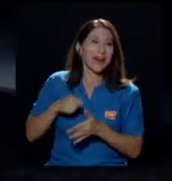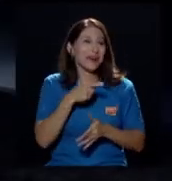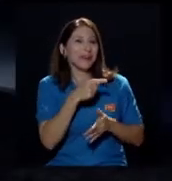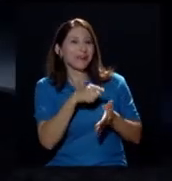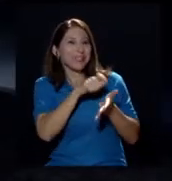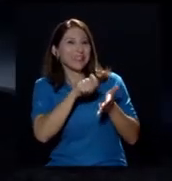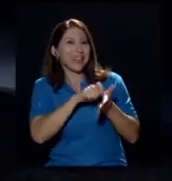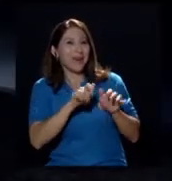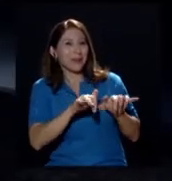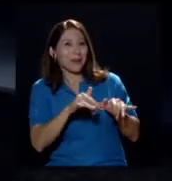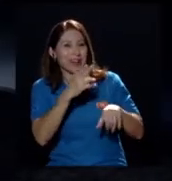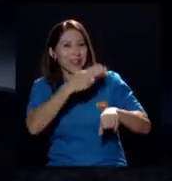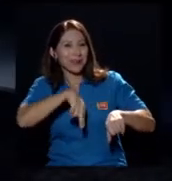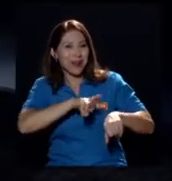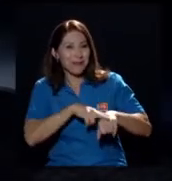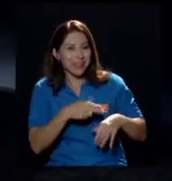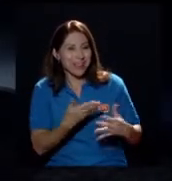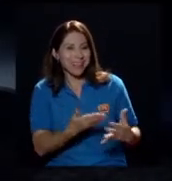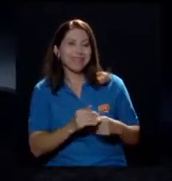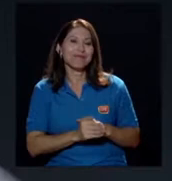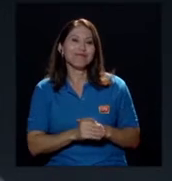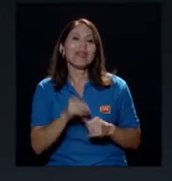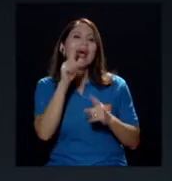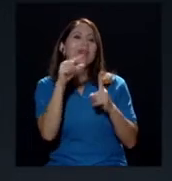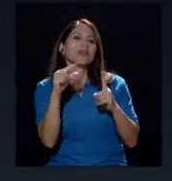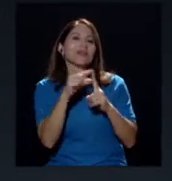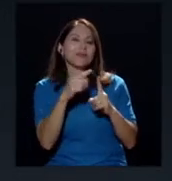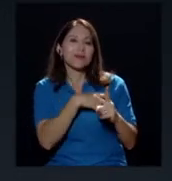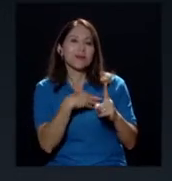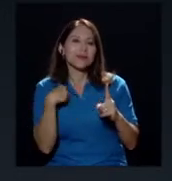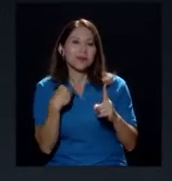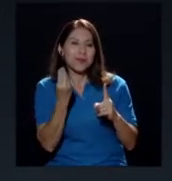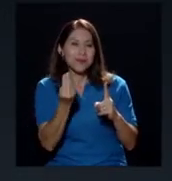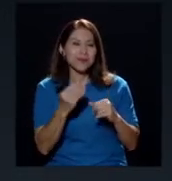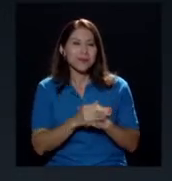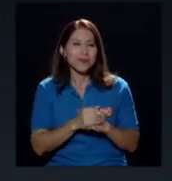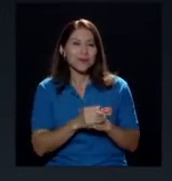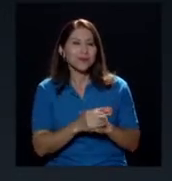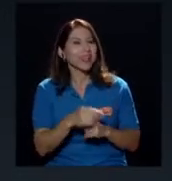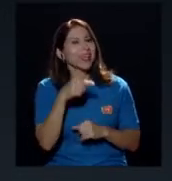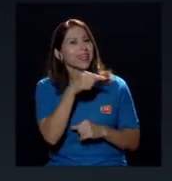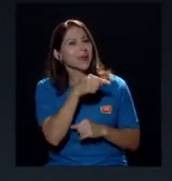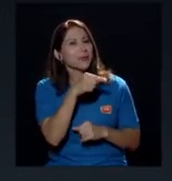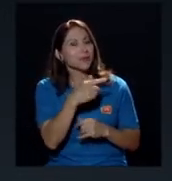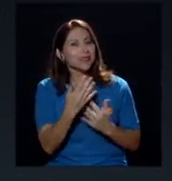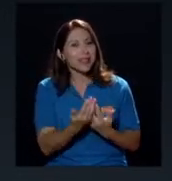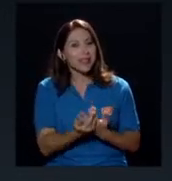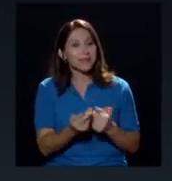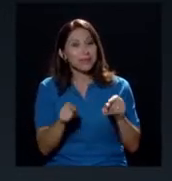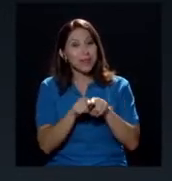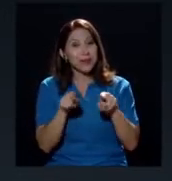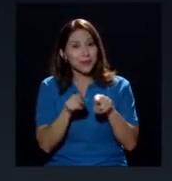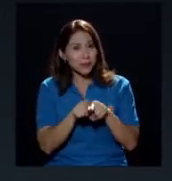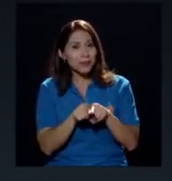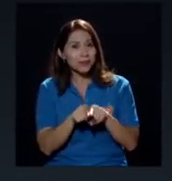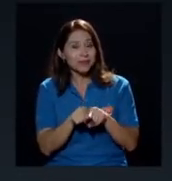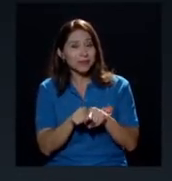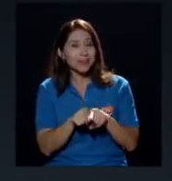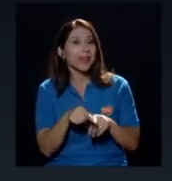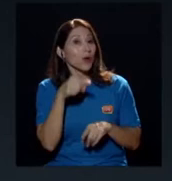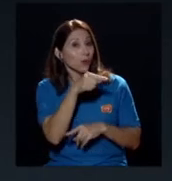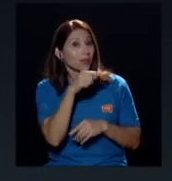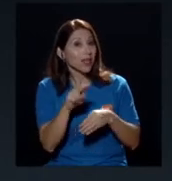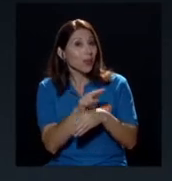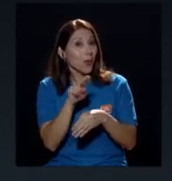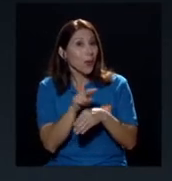naturalmente hay un concepto que me gusta mucho y que usted e incluso usted